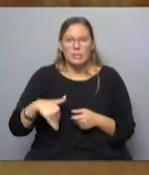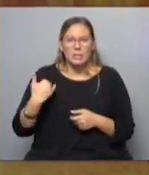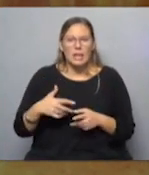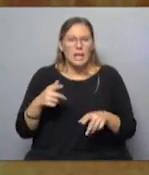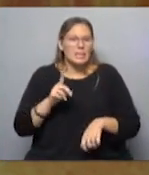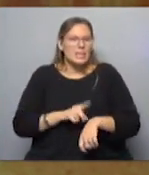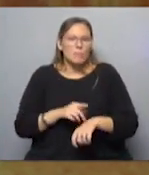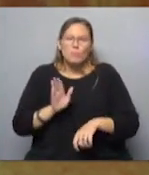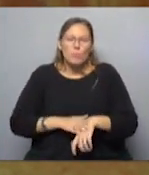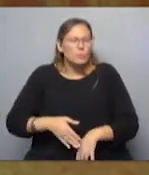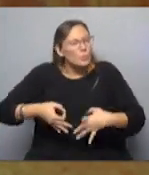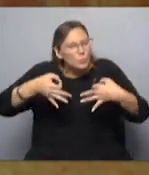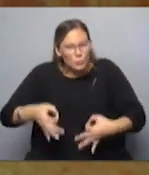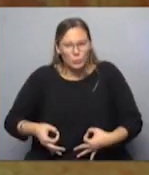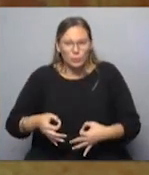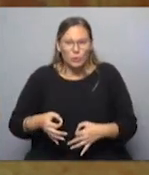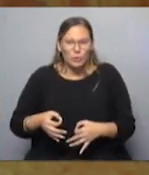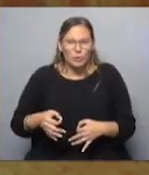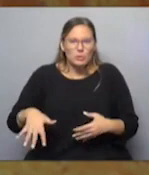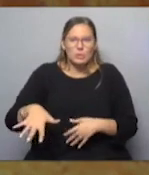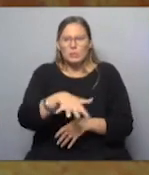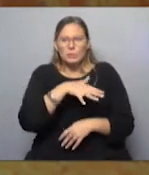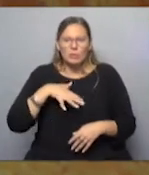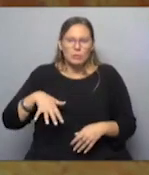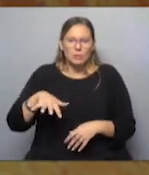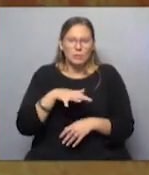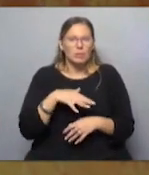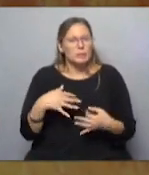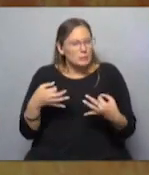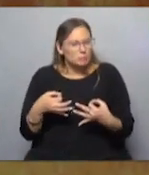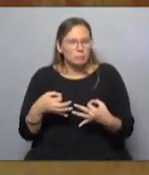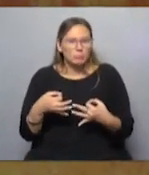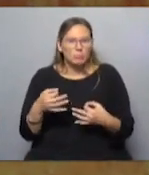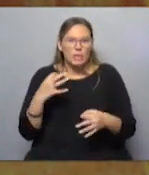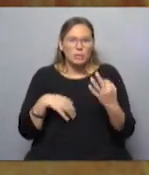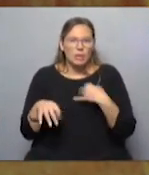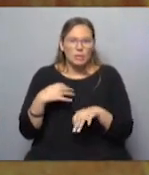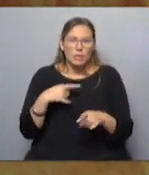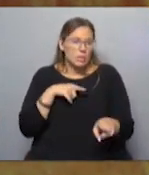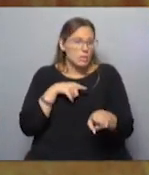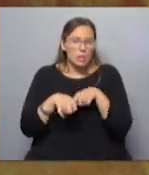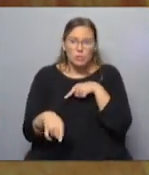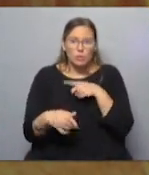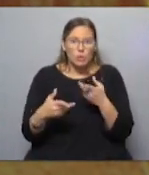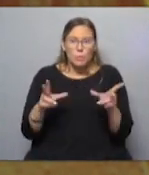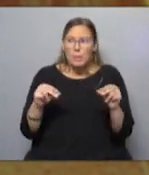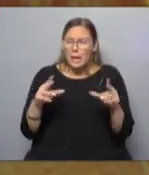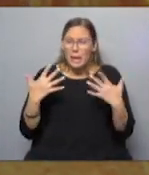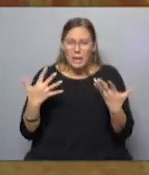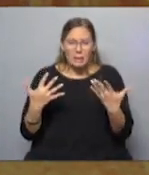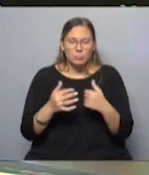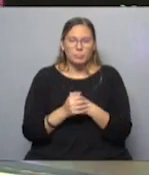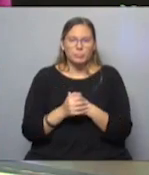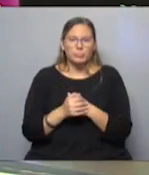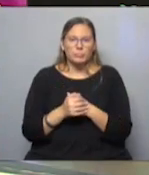tiempo en el momento justo cuando todo se da al bebé viste y ahora funcionó de entrada fue una cosa impresionante